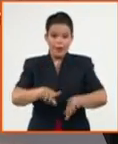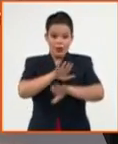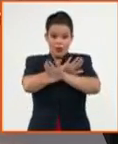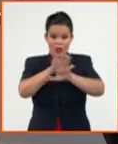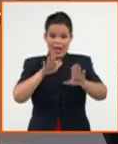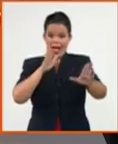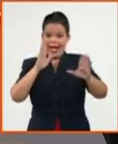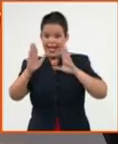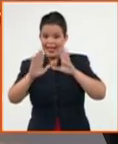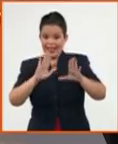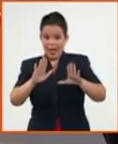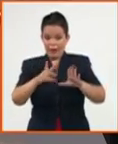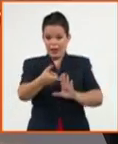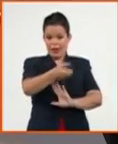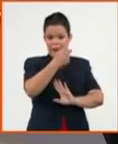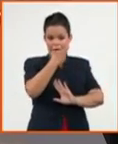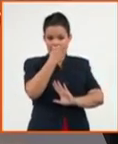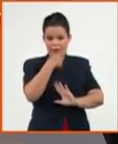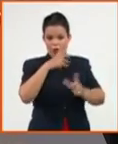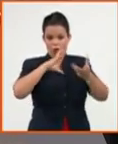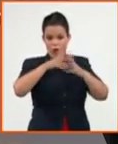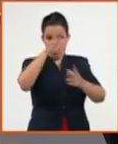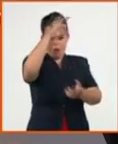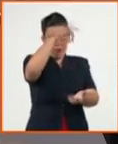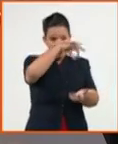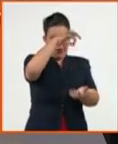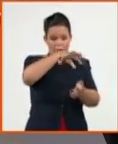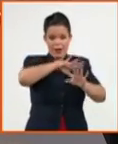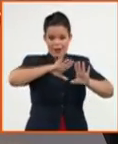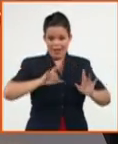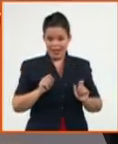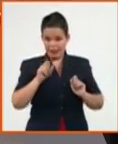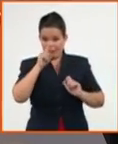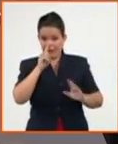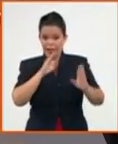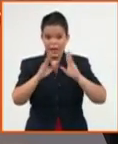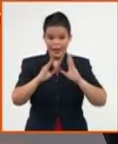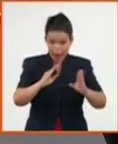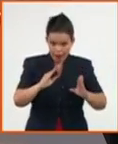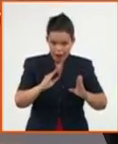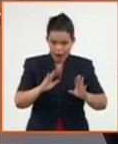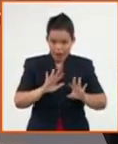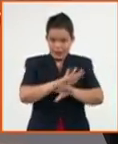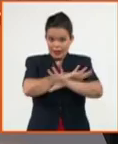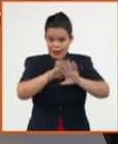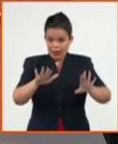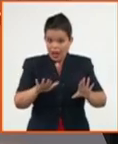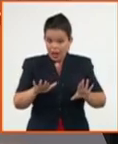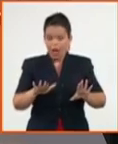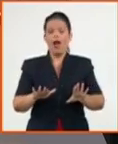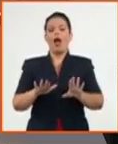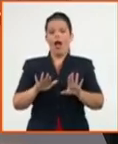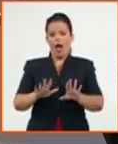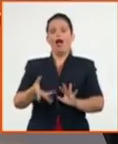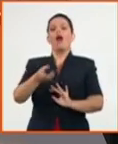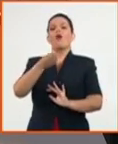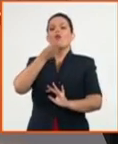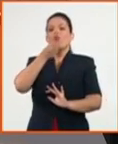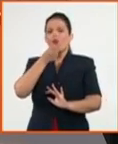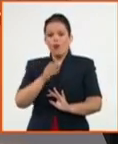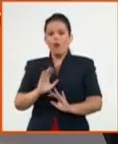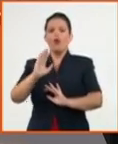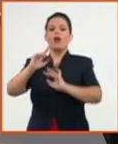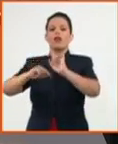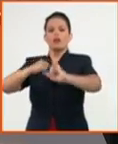como la llamamos su tratamiento oncológico y ya éste compensa esa enfermedad que tienen de base pues nada los incorporamos también a la